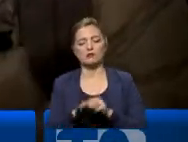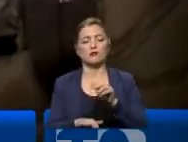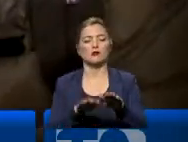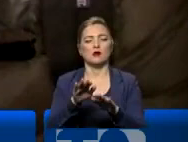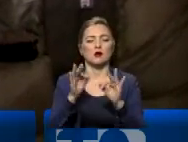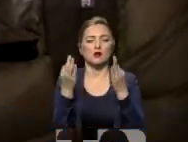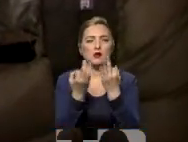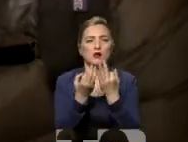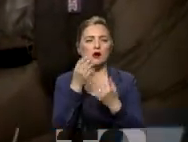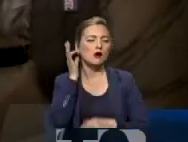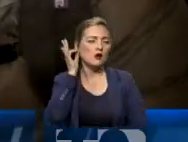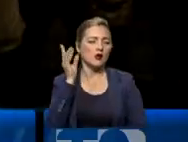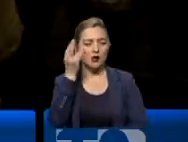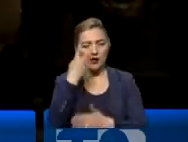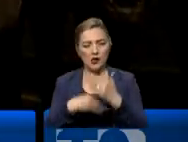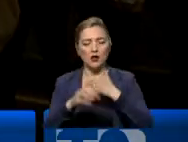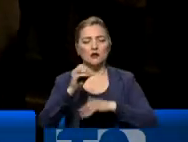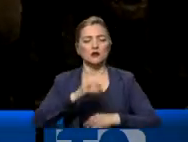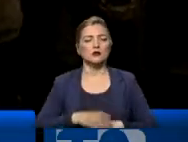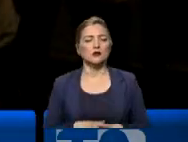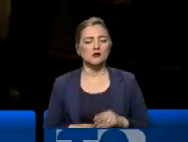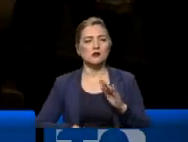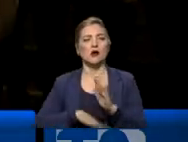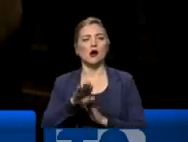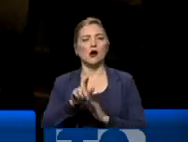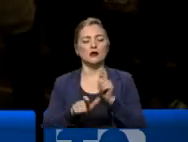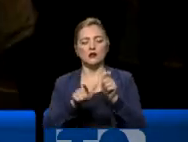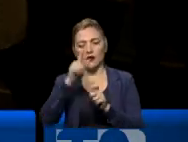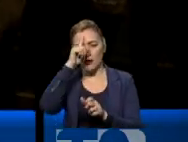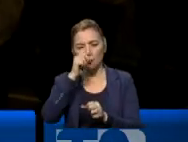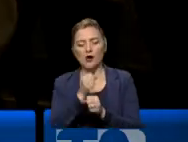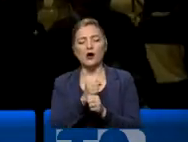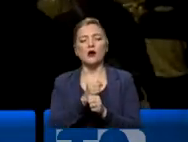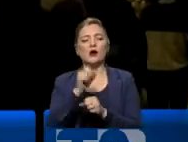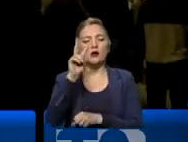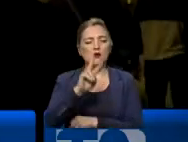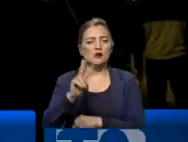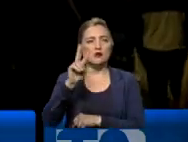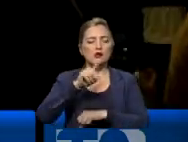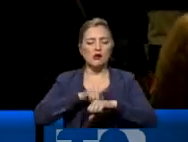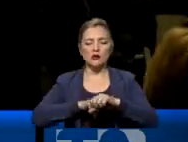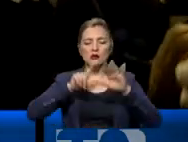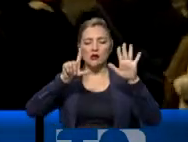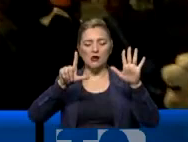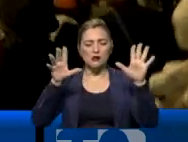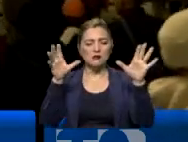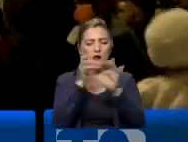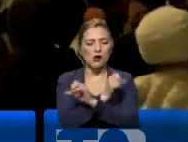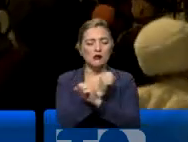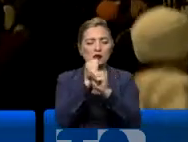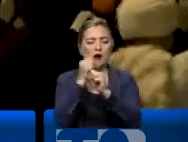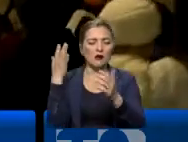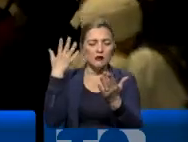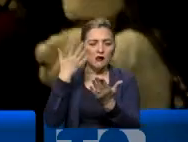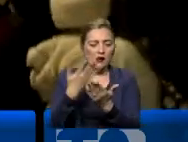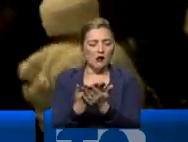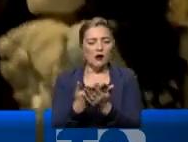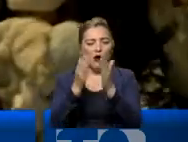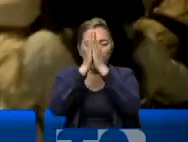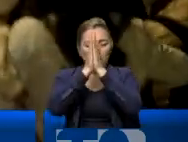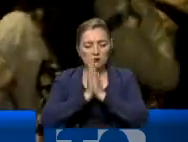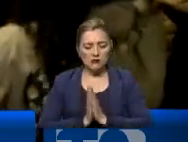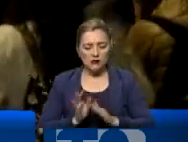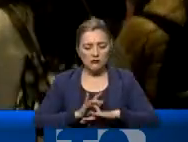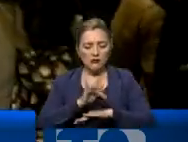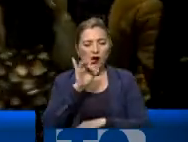y con la familia mi esposa mis hijos la mayor cantidad de feligreses salen el viernes a eso de las 7 de la noche y llega a las misas de la